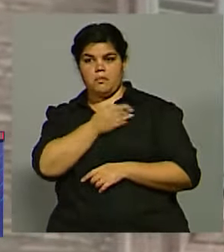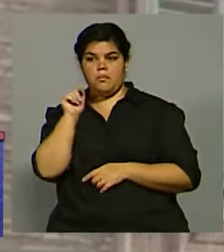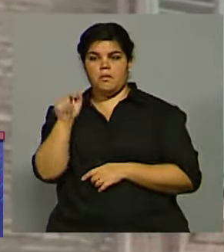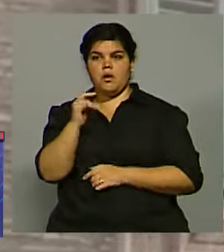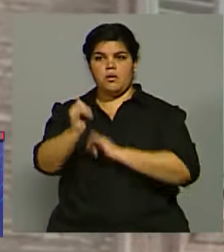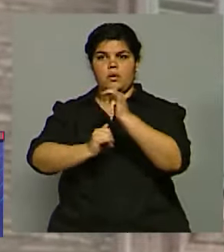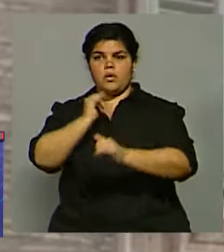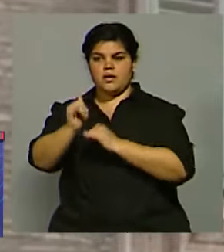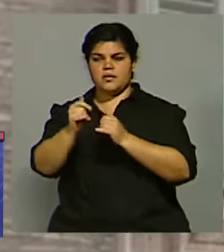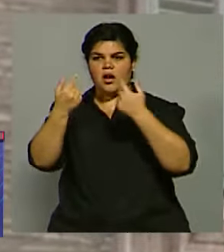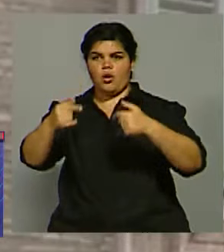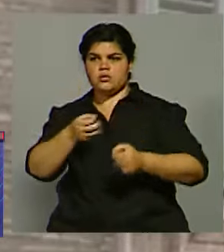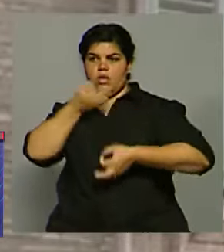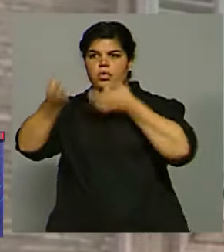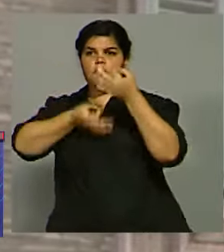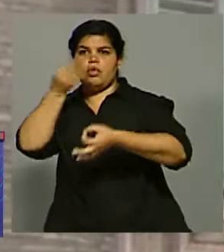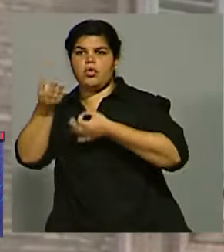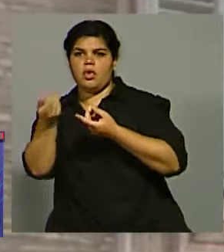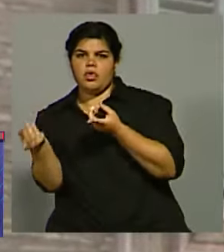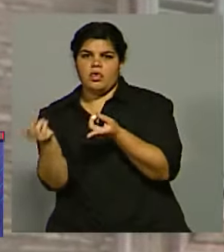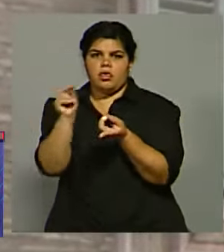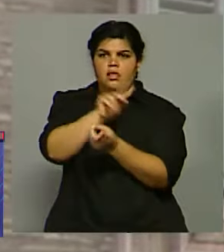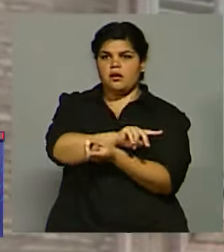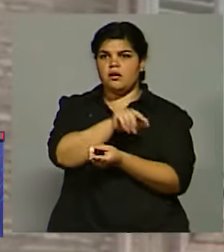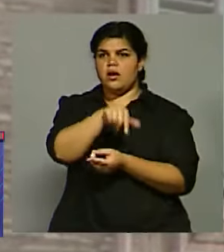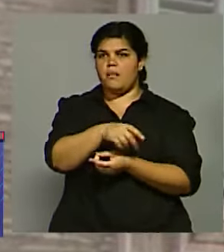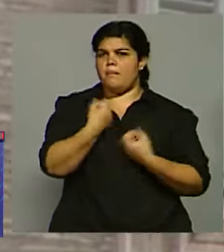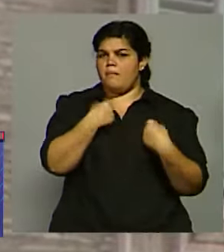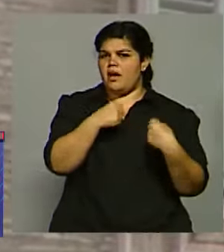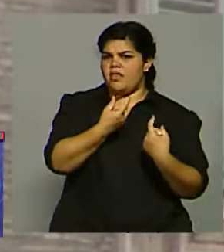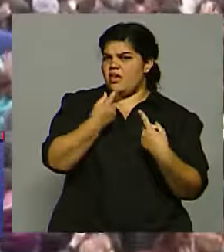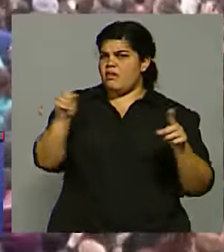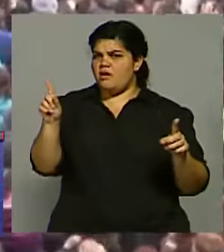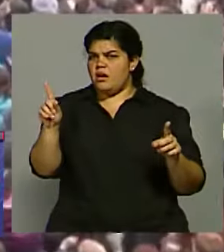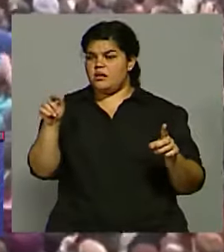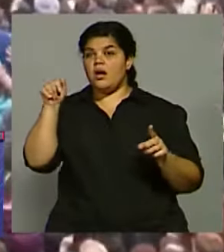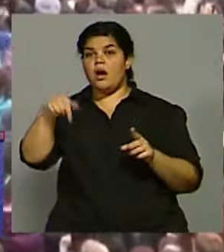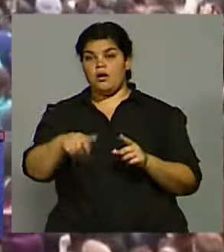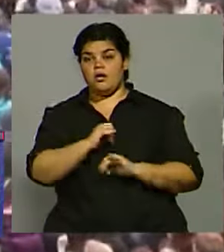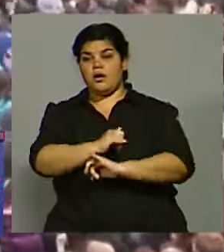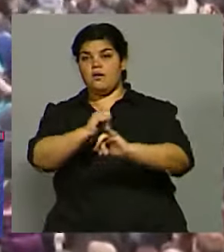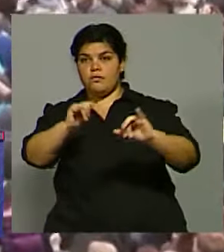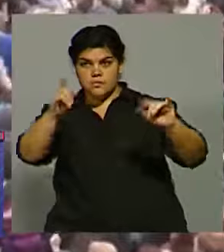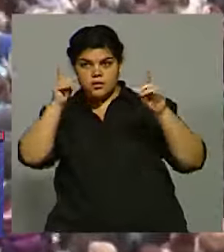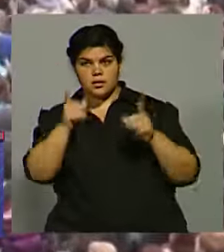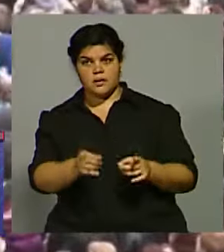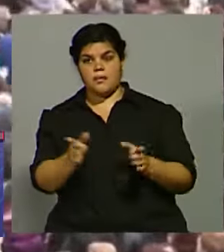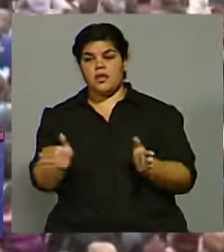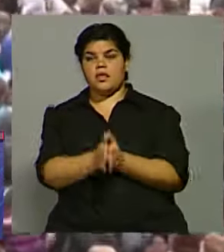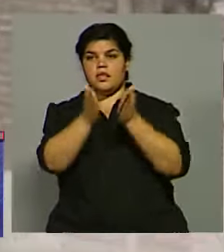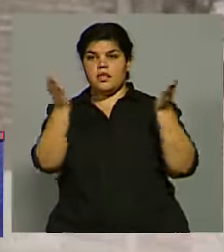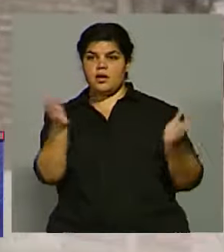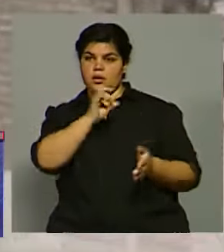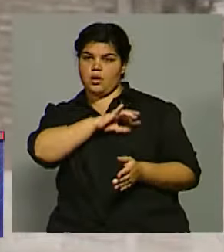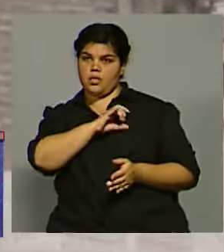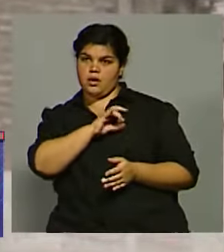la práctica no lo aplica. Lo que sí le reconocen por ahí es que ha llegado, hoy veía una información incluso de un diario español del